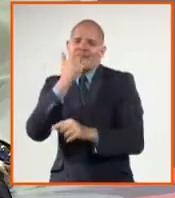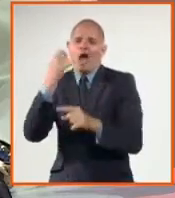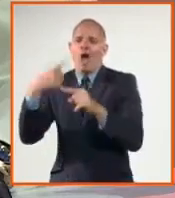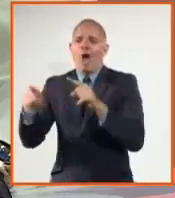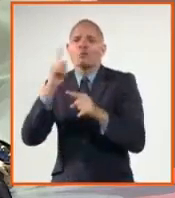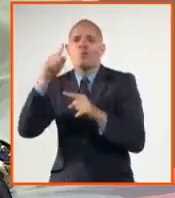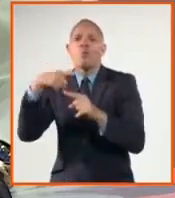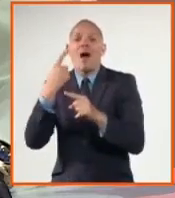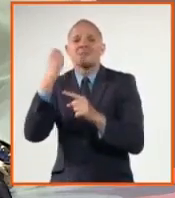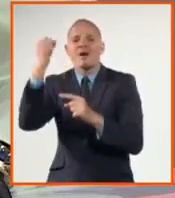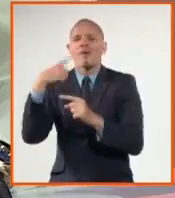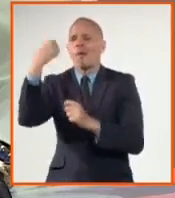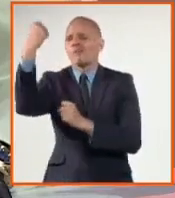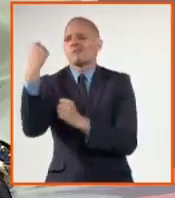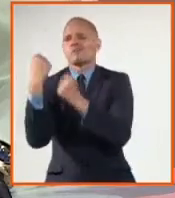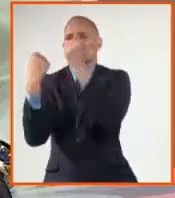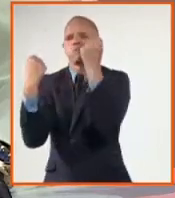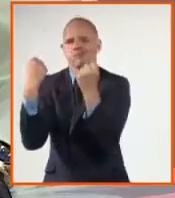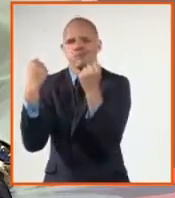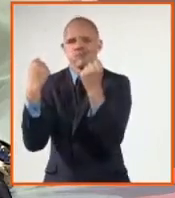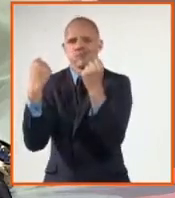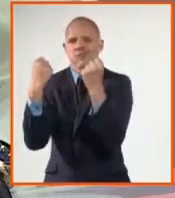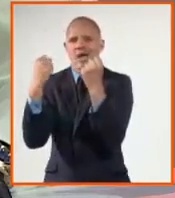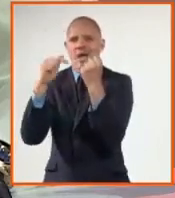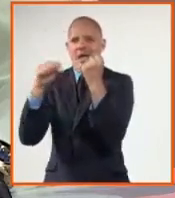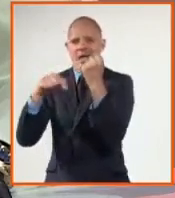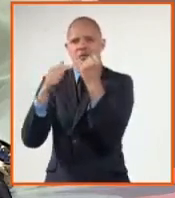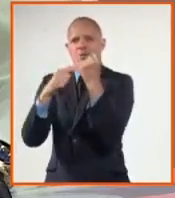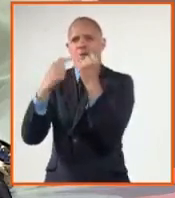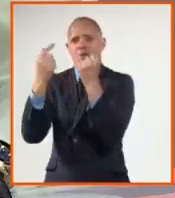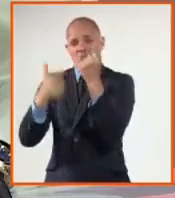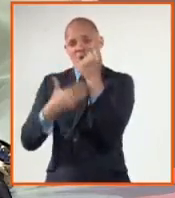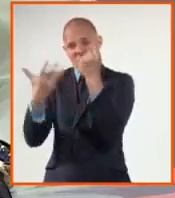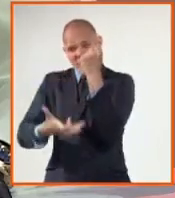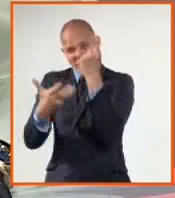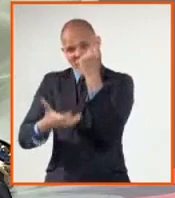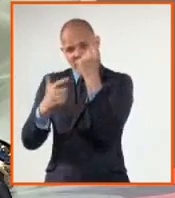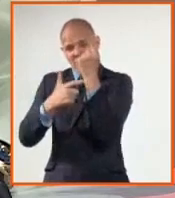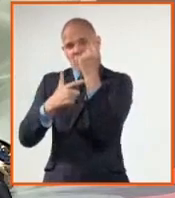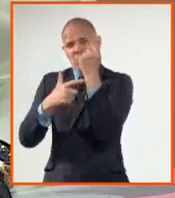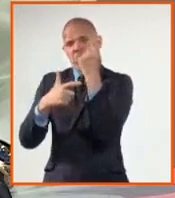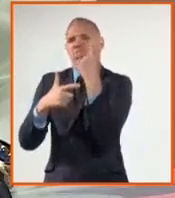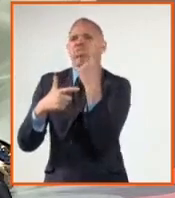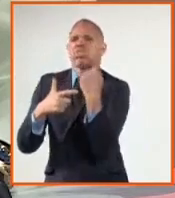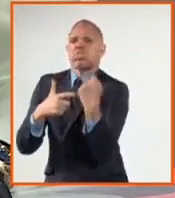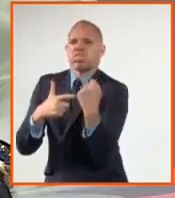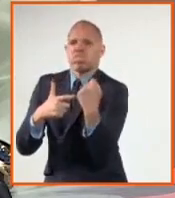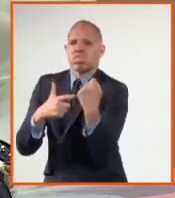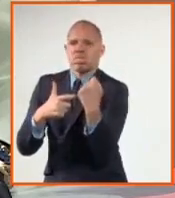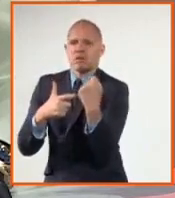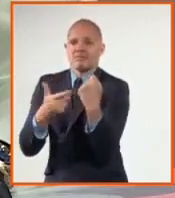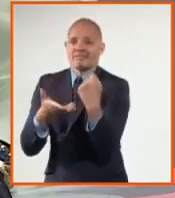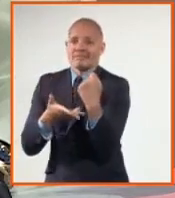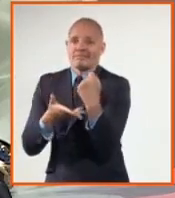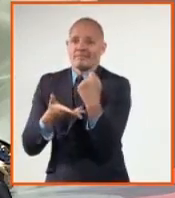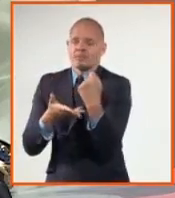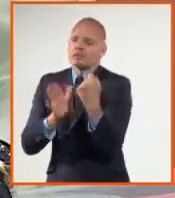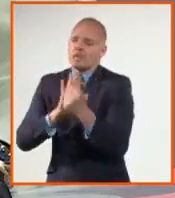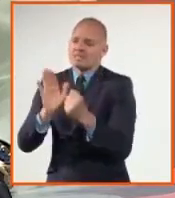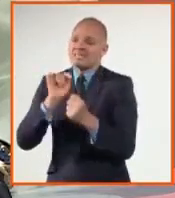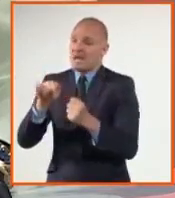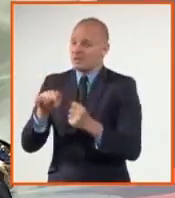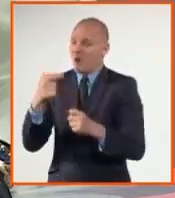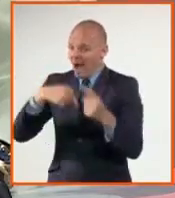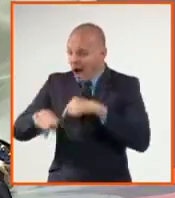columnas principales de esta de esta de esta unidad que el trabajo que en cual tenemos que hacer bueno lo explica le diera un trabajo bien